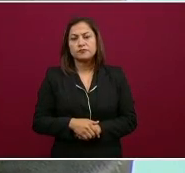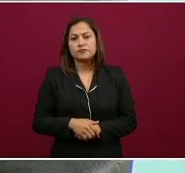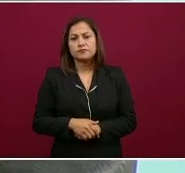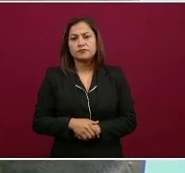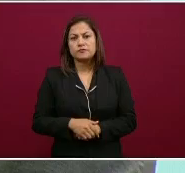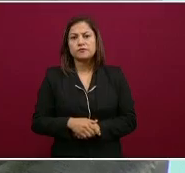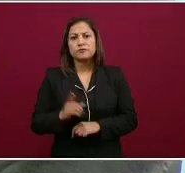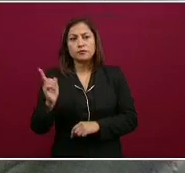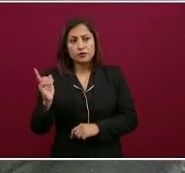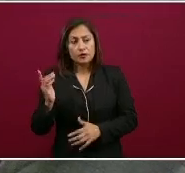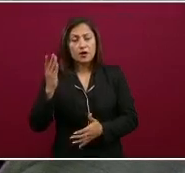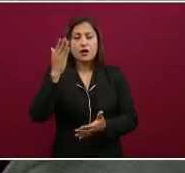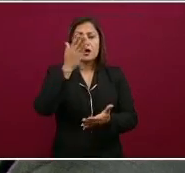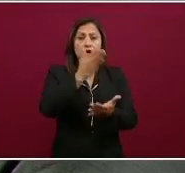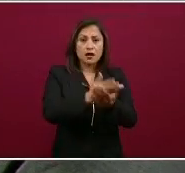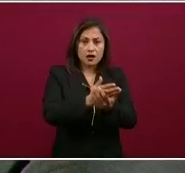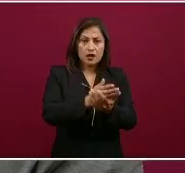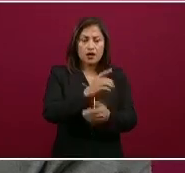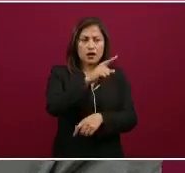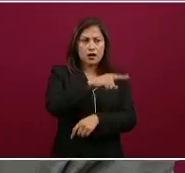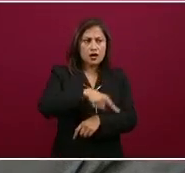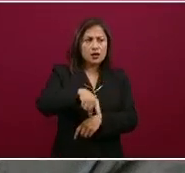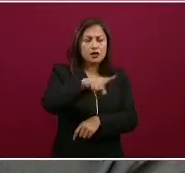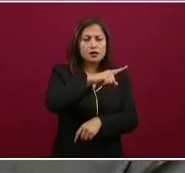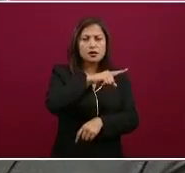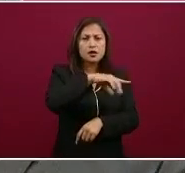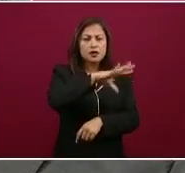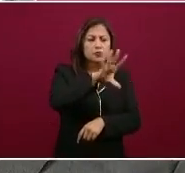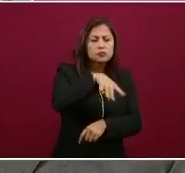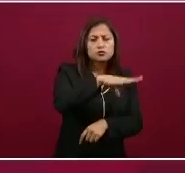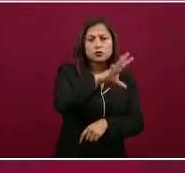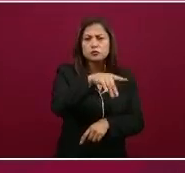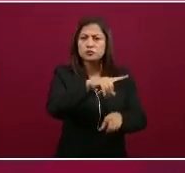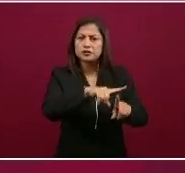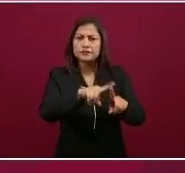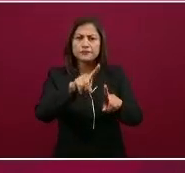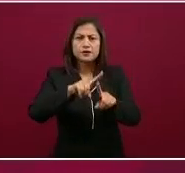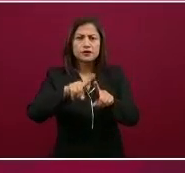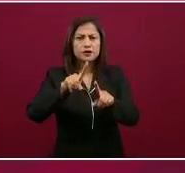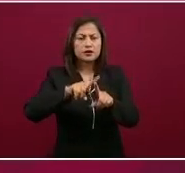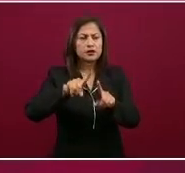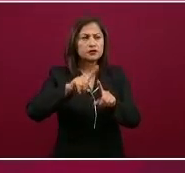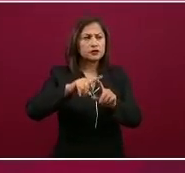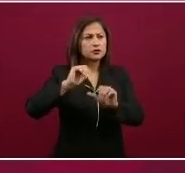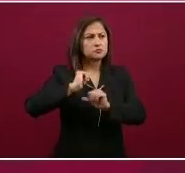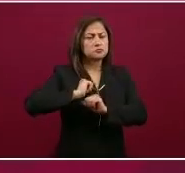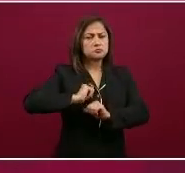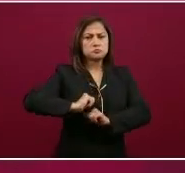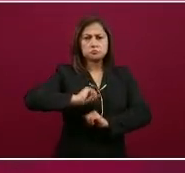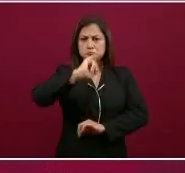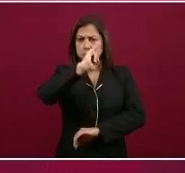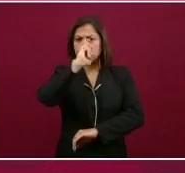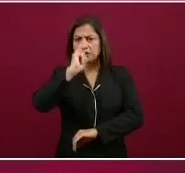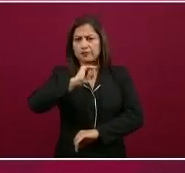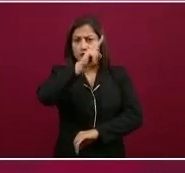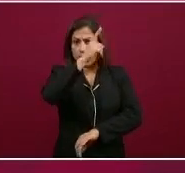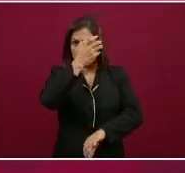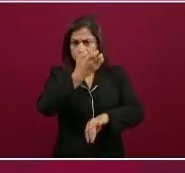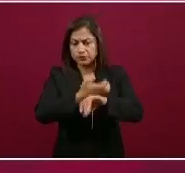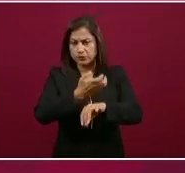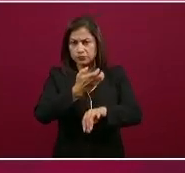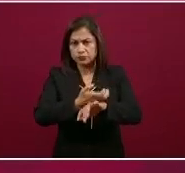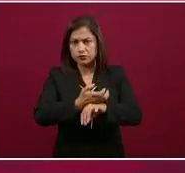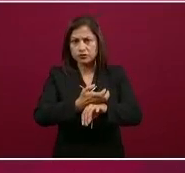con funcionarios del gobierno de Estados Unidos, como lo expresamos en la carta de ayer,